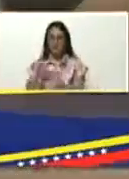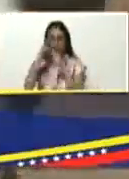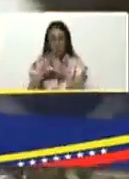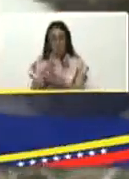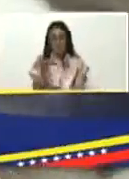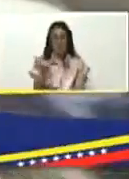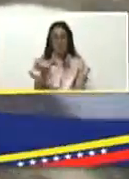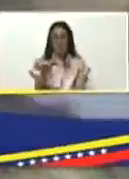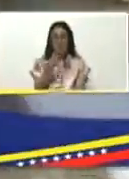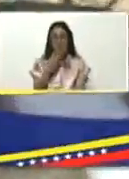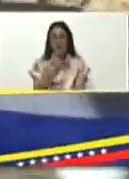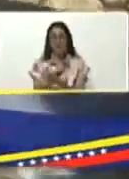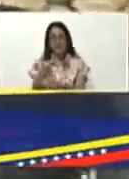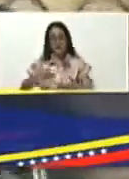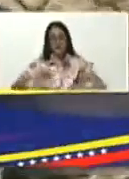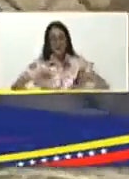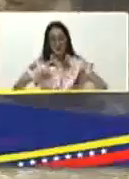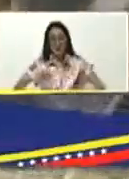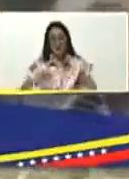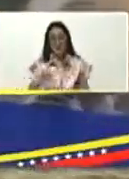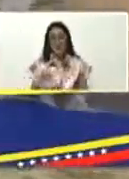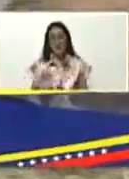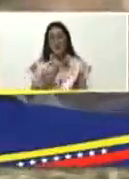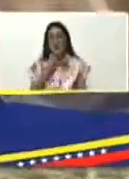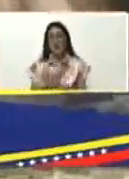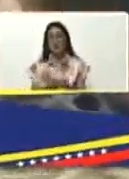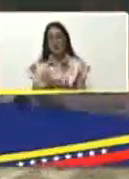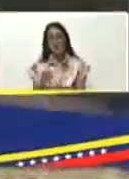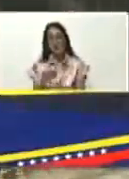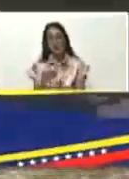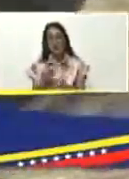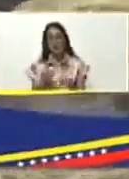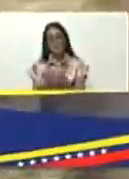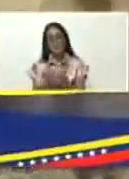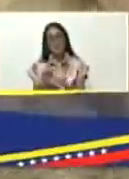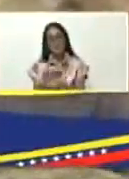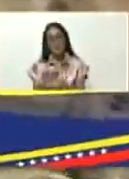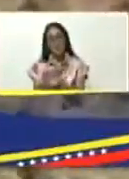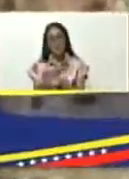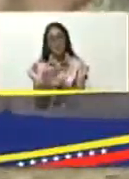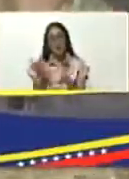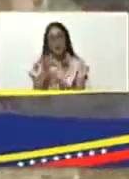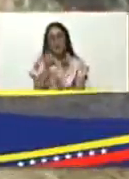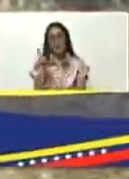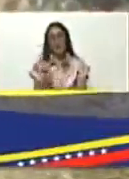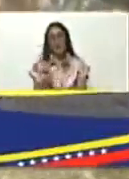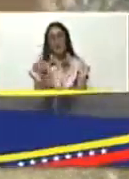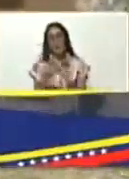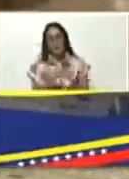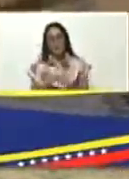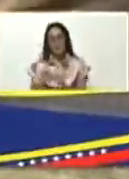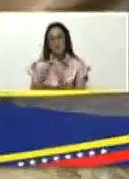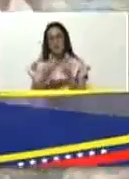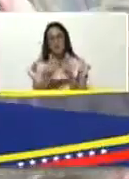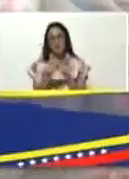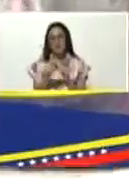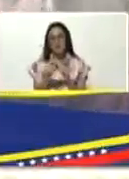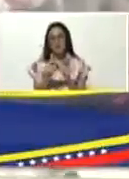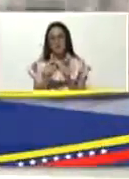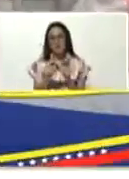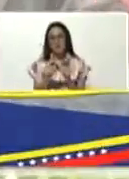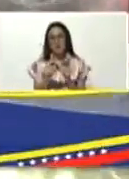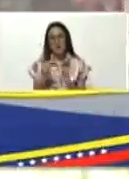ellos, porque gracias a ese esfuerzo y al apoyo de nuestro gobierno de 11 meses, hemos recuperado el complejo ferial